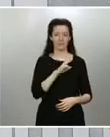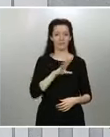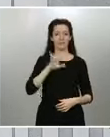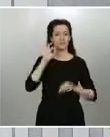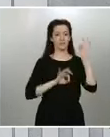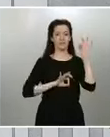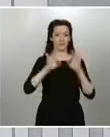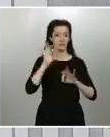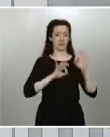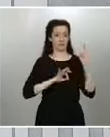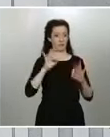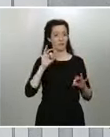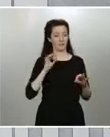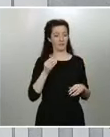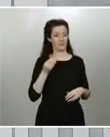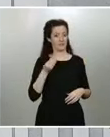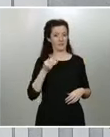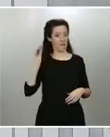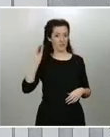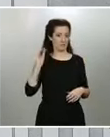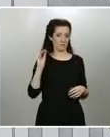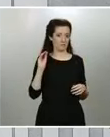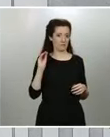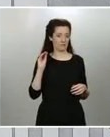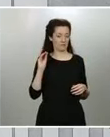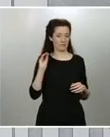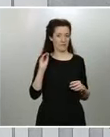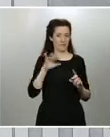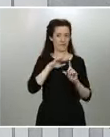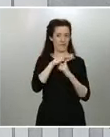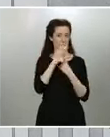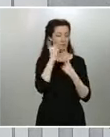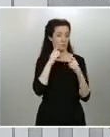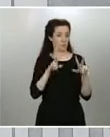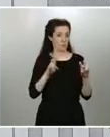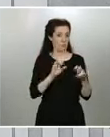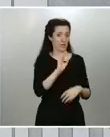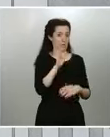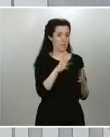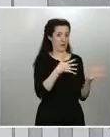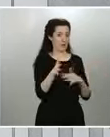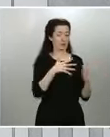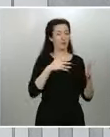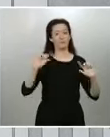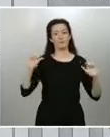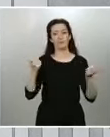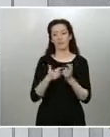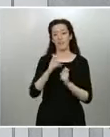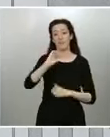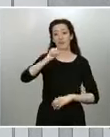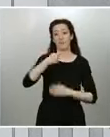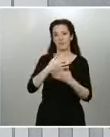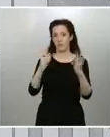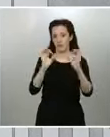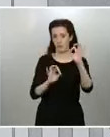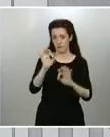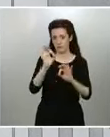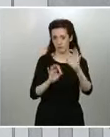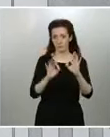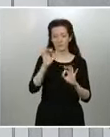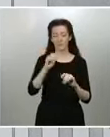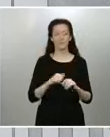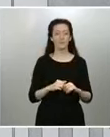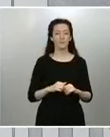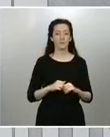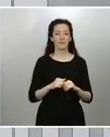casos en 14 14 de marzo 0.16 por ciento hoy dos del estado de alarma es imprescindible en